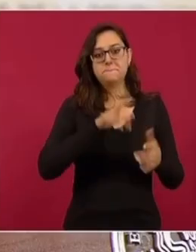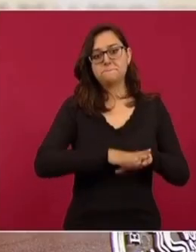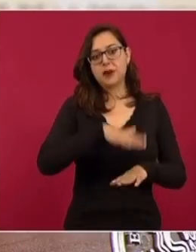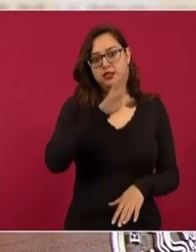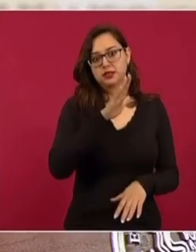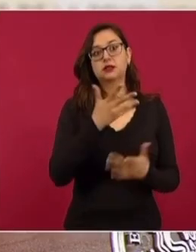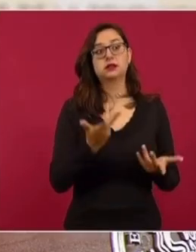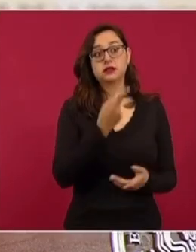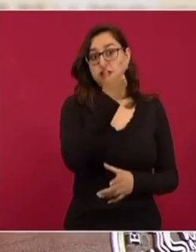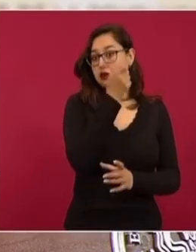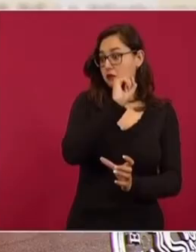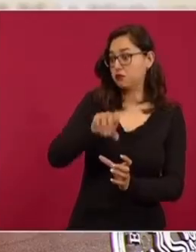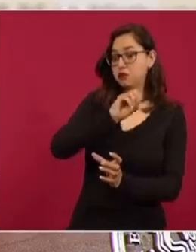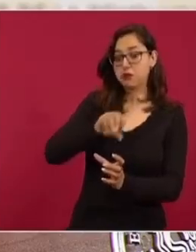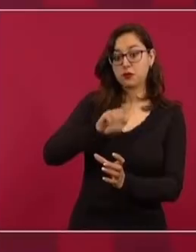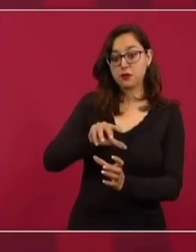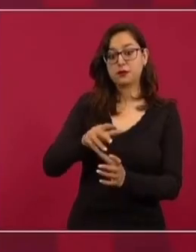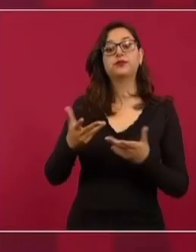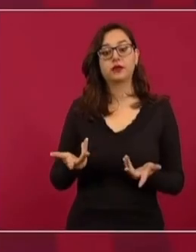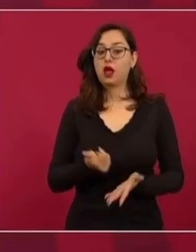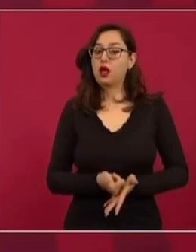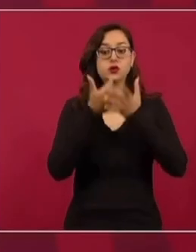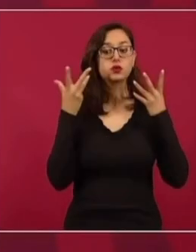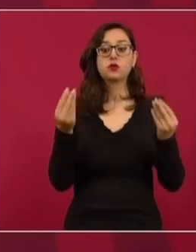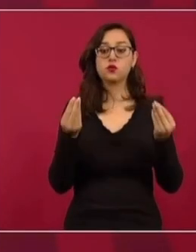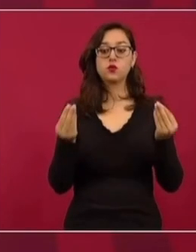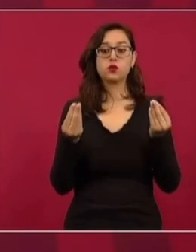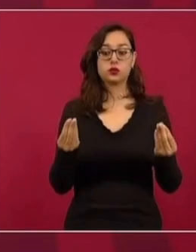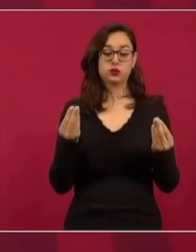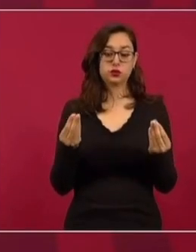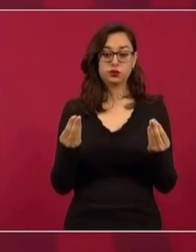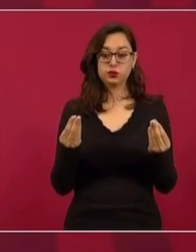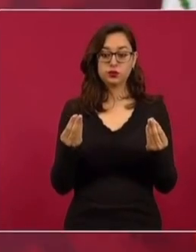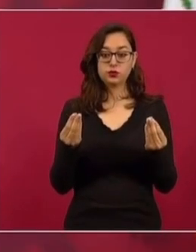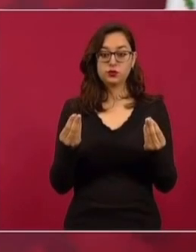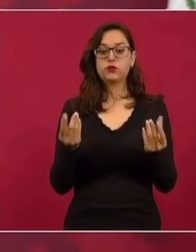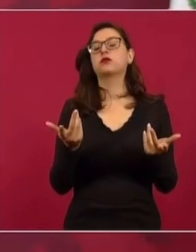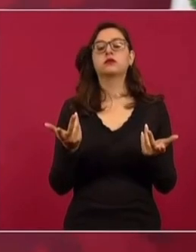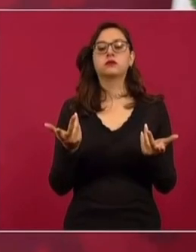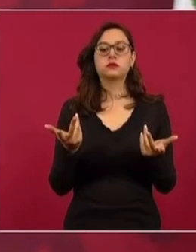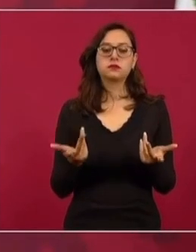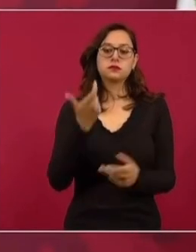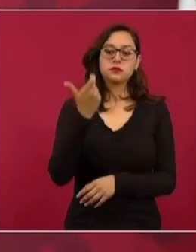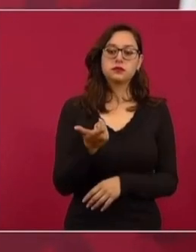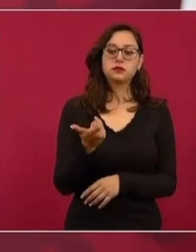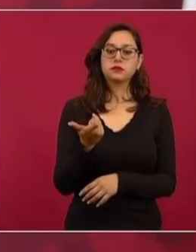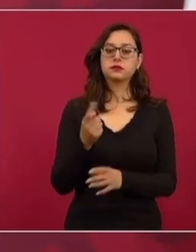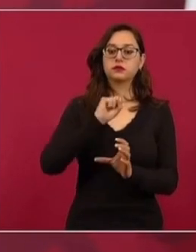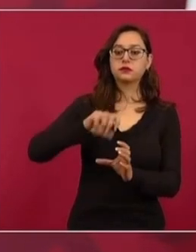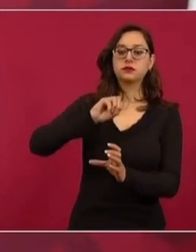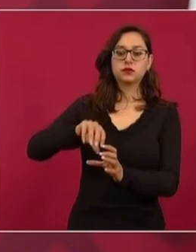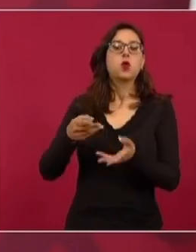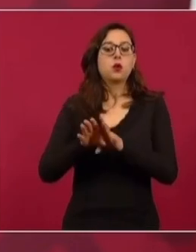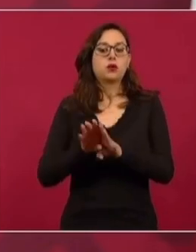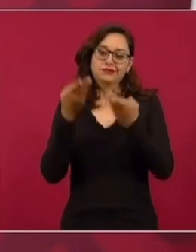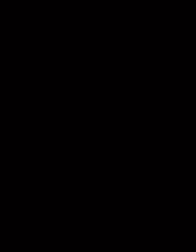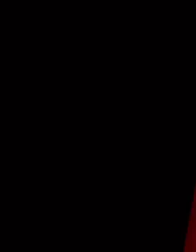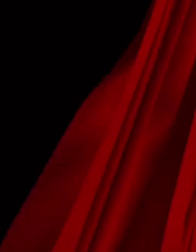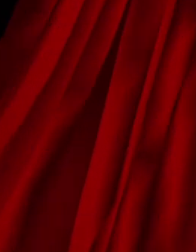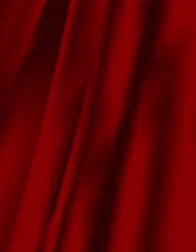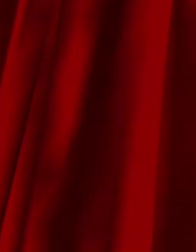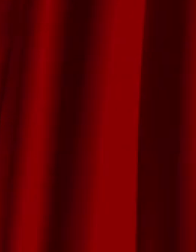Y esas remesas pues se depositan y se envían por el sistema bancario.